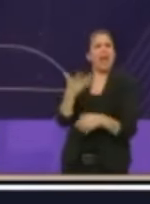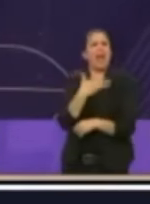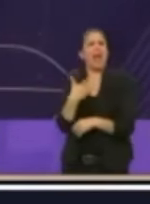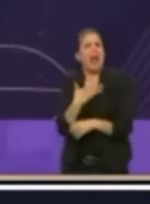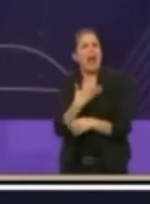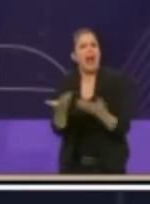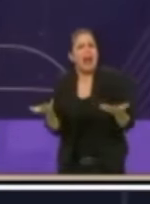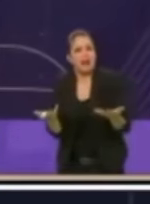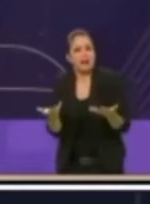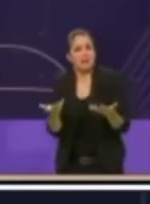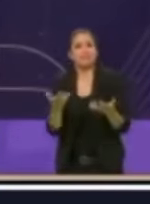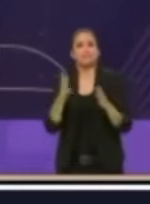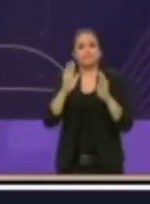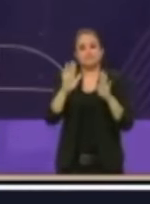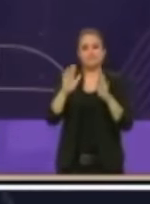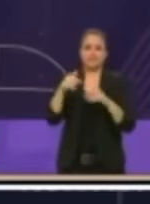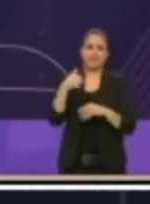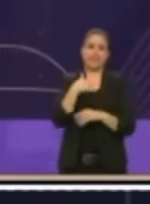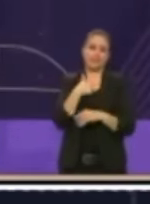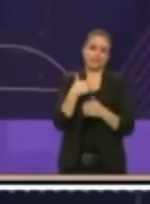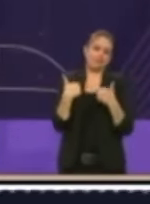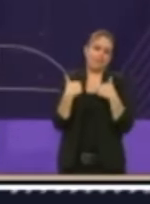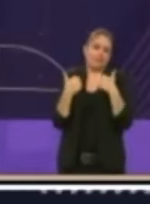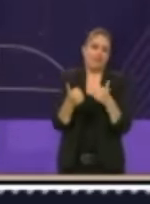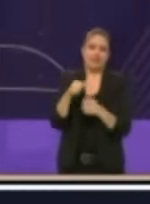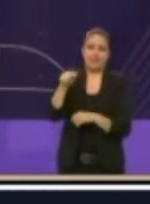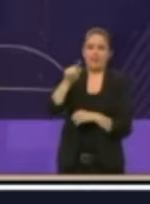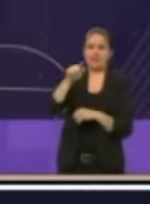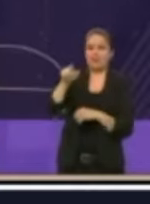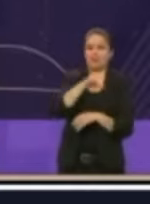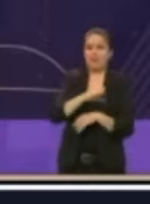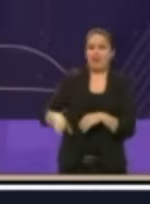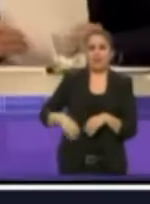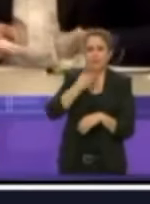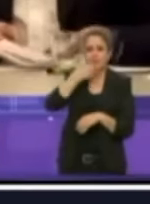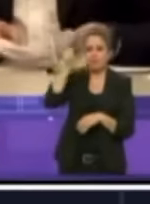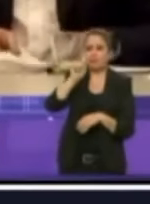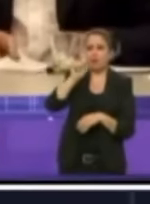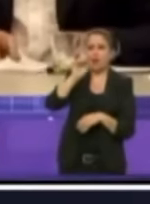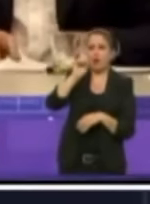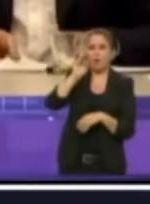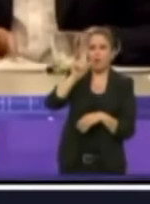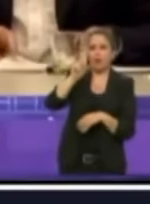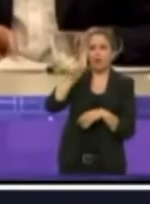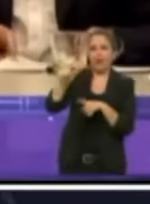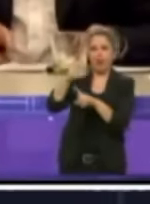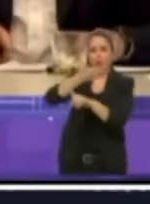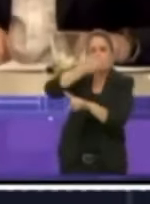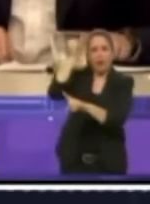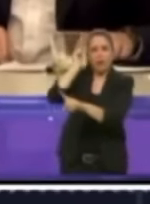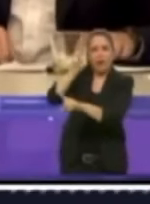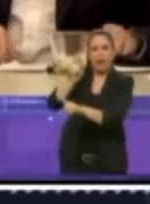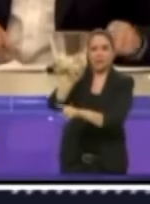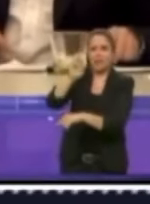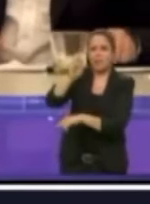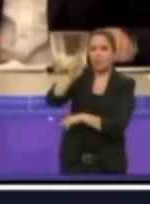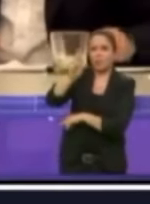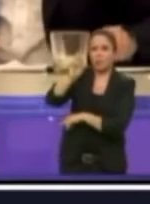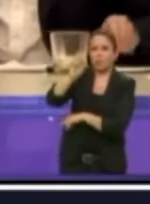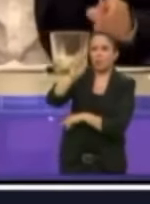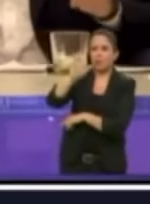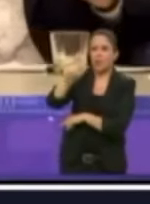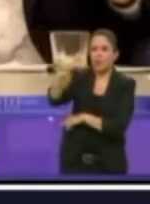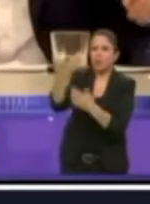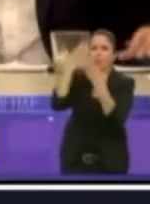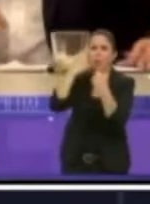lo que dice tu voz, o sea, con la voz puedes saber si alguien te pide una disculpa, si realmente está arrepentido. Si alguien te dice estoy